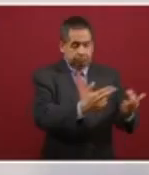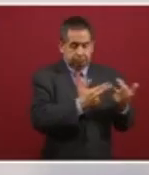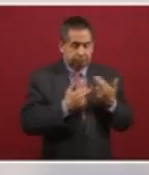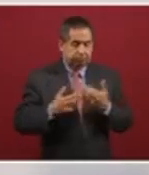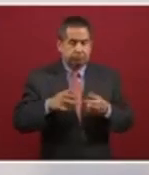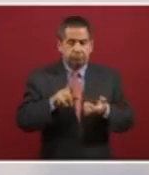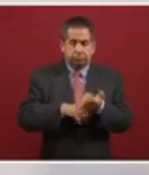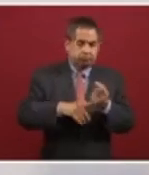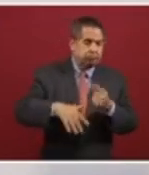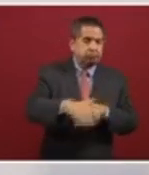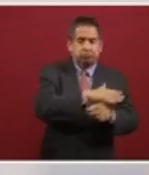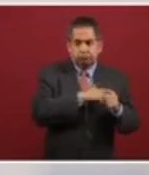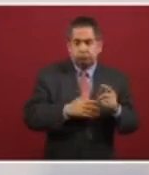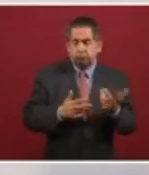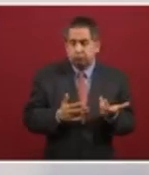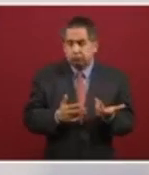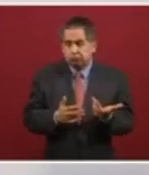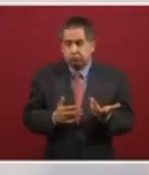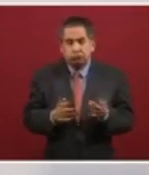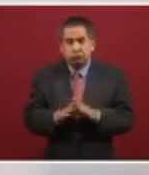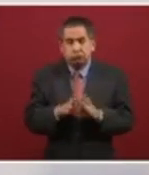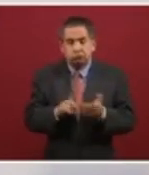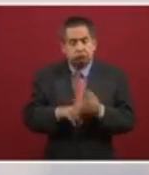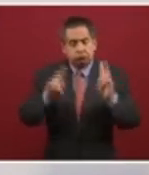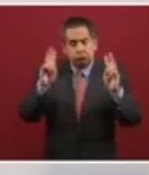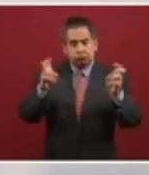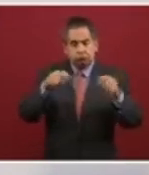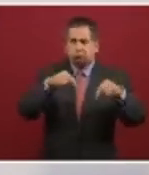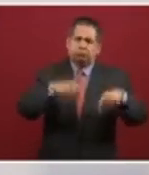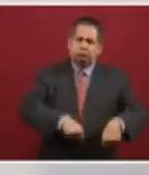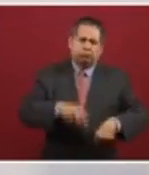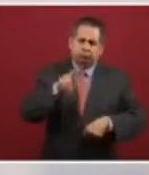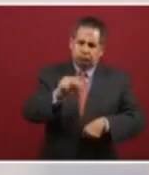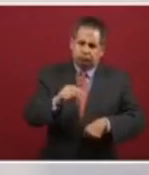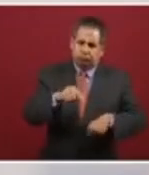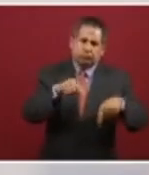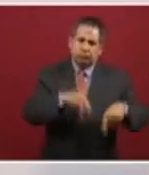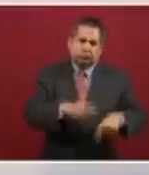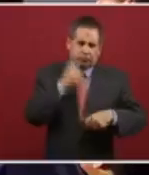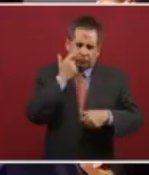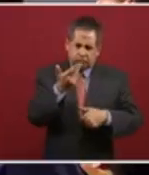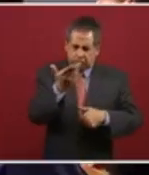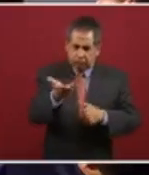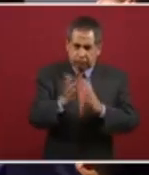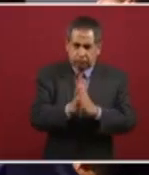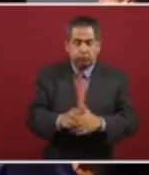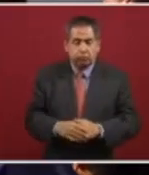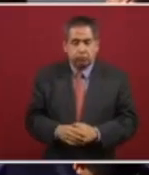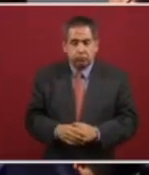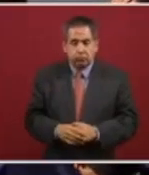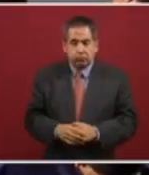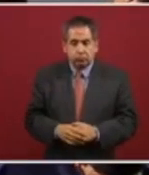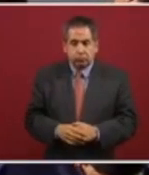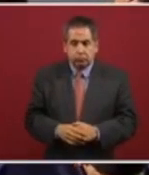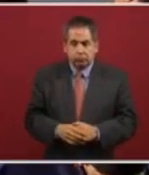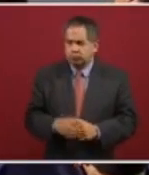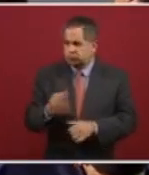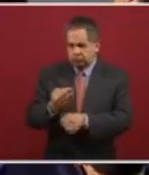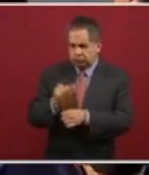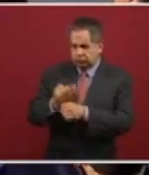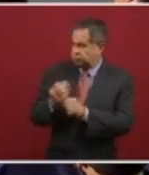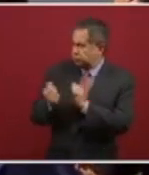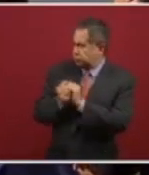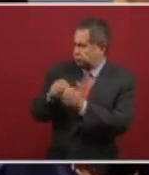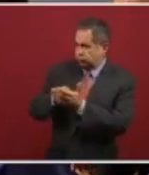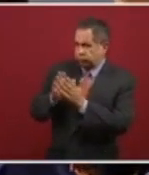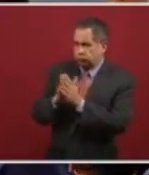un… ahora sí que el lema es aquí no, y es que aquí no la queremos. Bueno, pues ahora mismo con